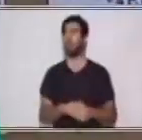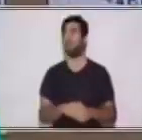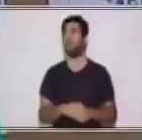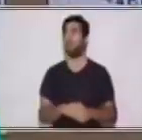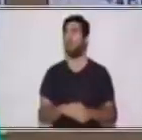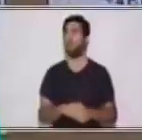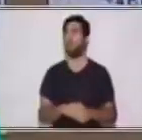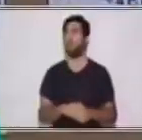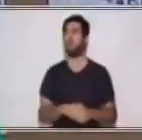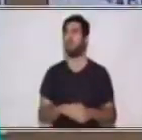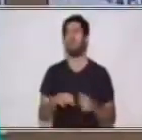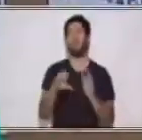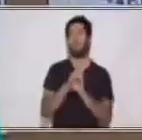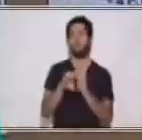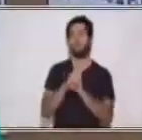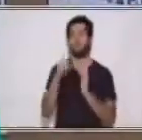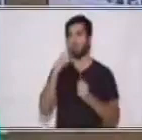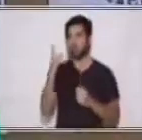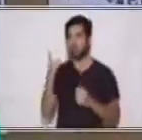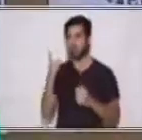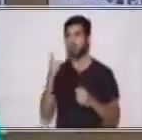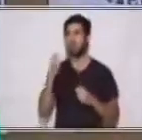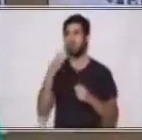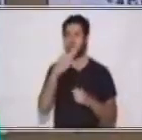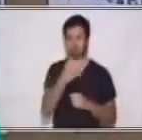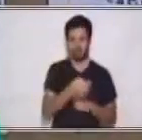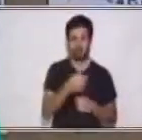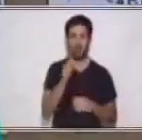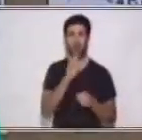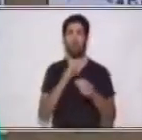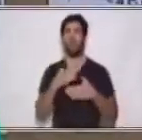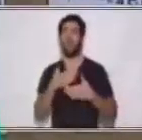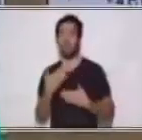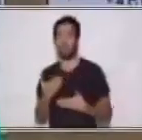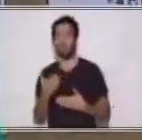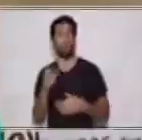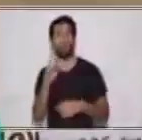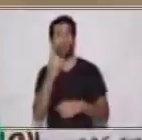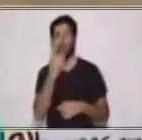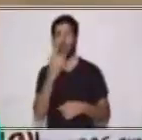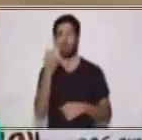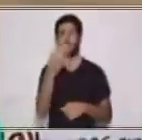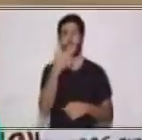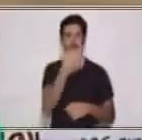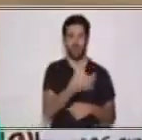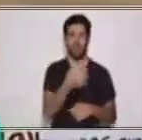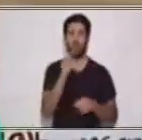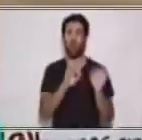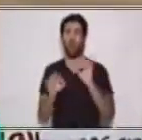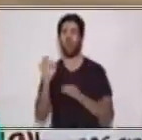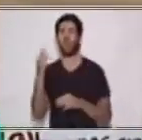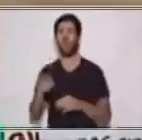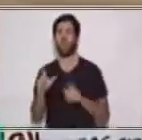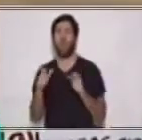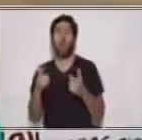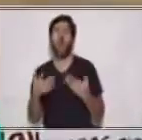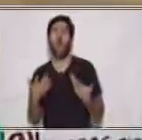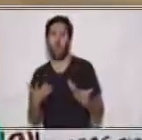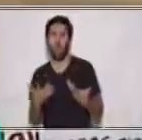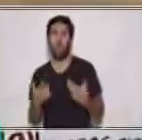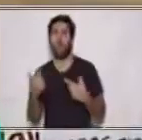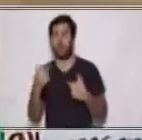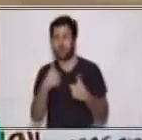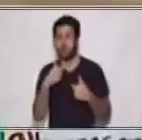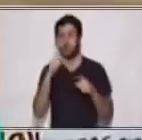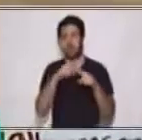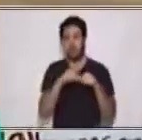permite si se puede determinar si son verdaderos o falsos? Nos permite darle veracidad y confiabilidad a